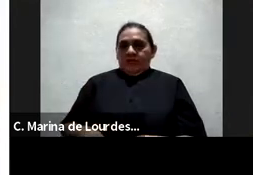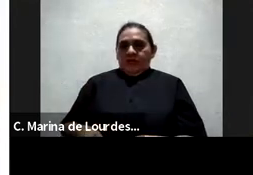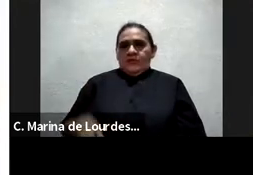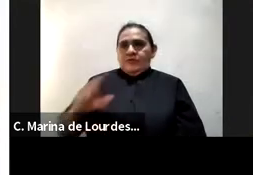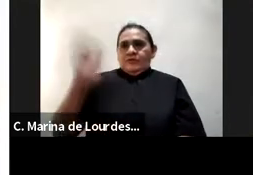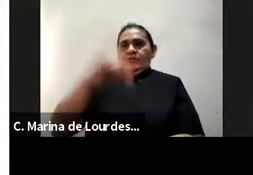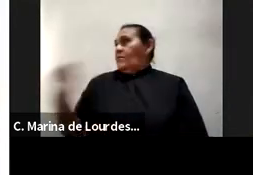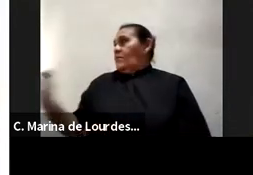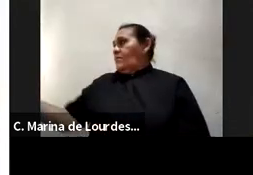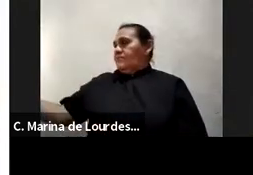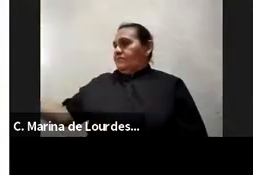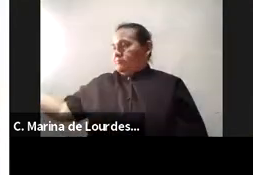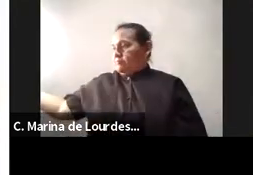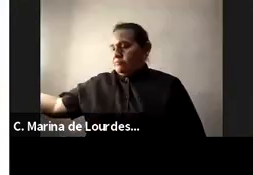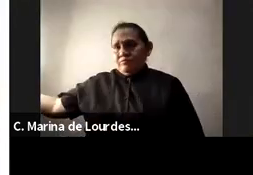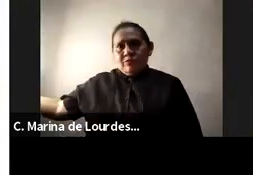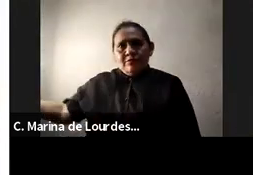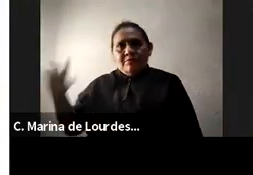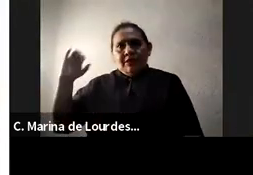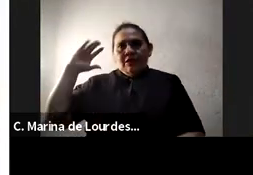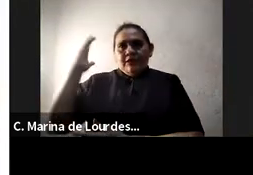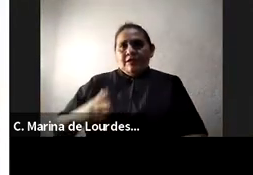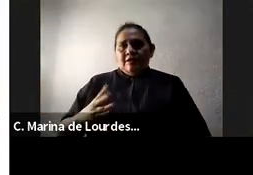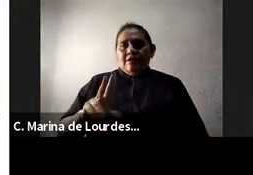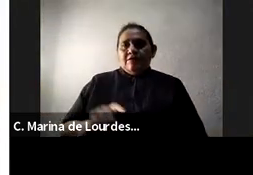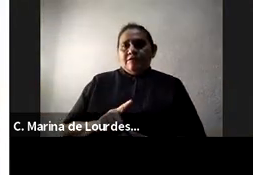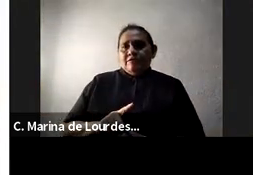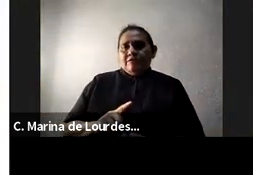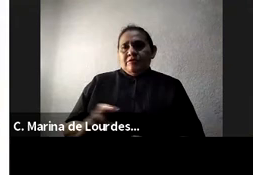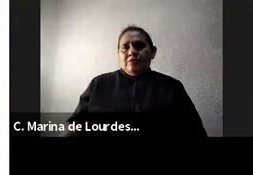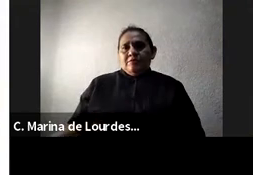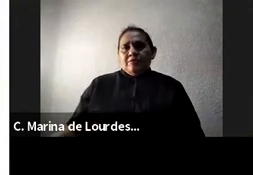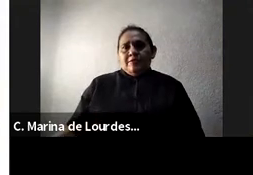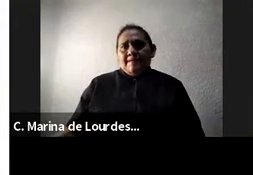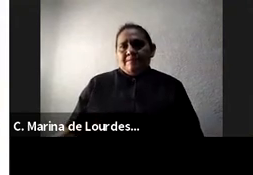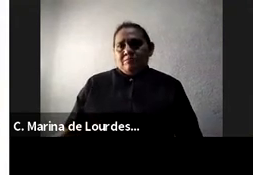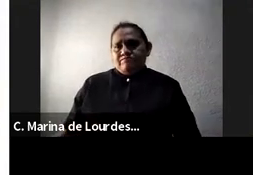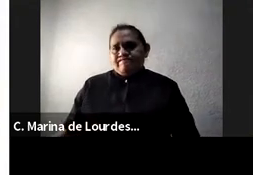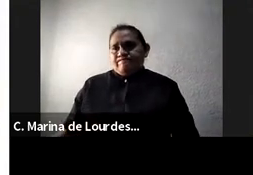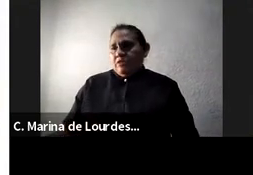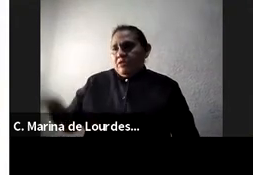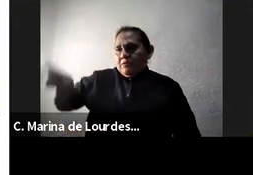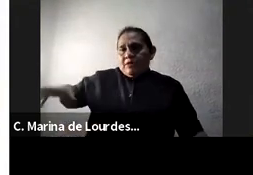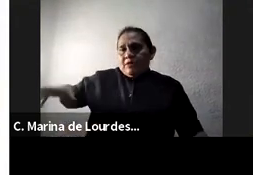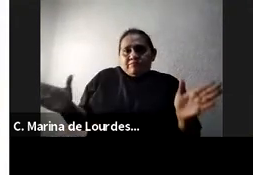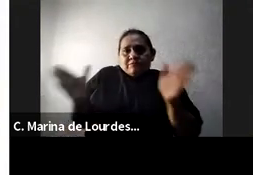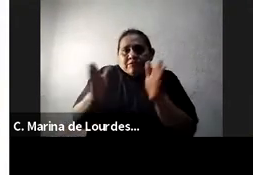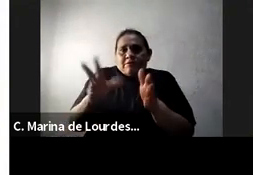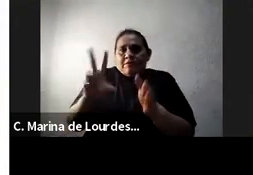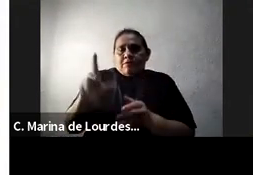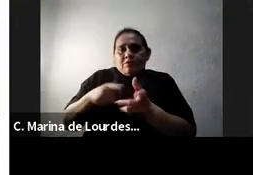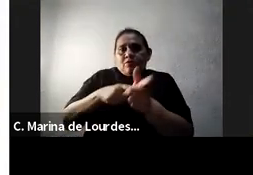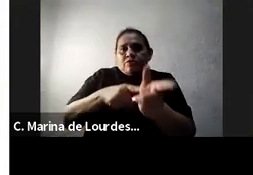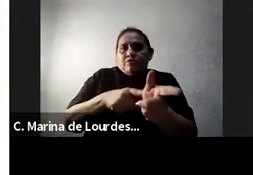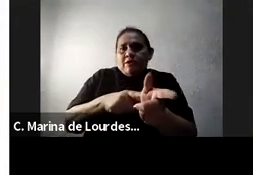un área de ascenso-descenso para esa parada. Sin embargo, la banqueta se angosta y entonces ya no hay